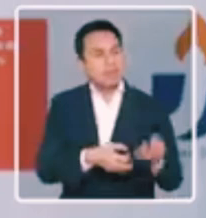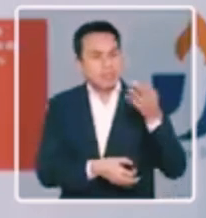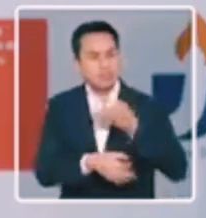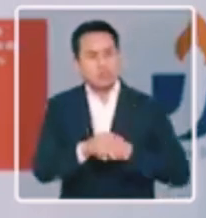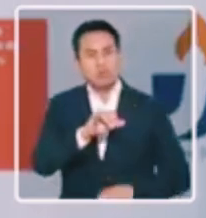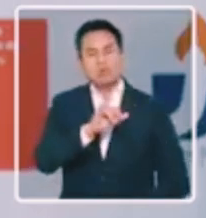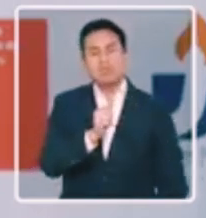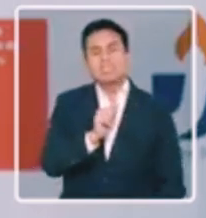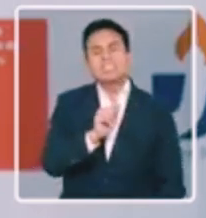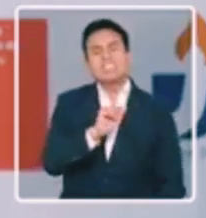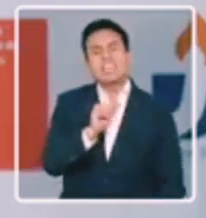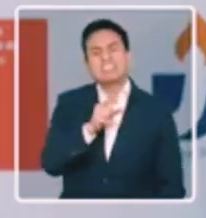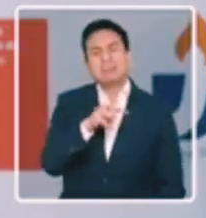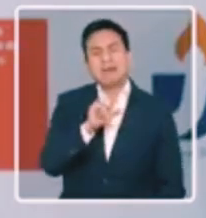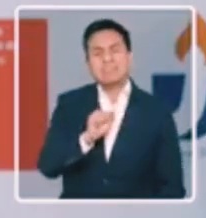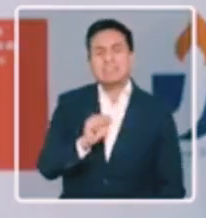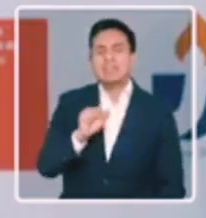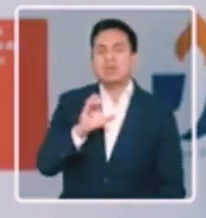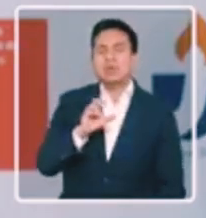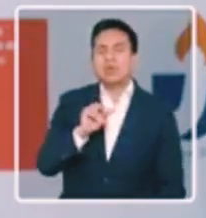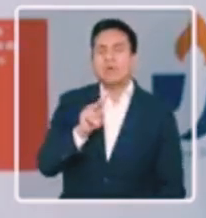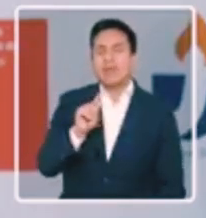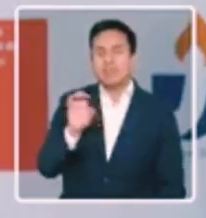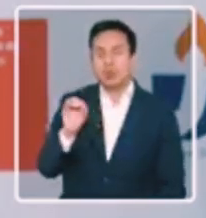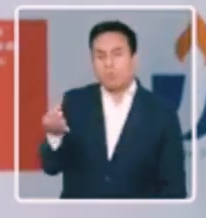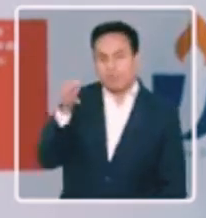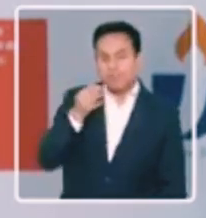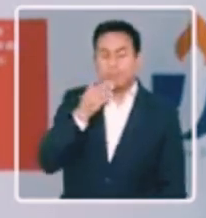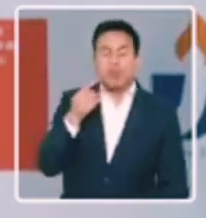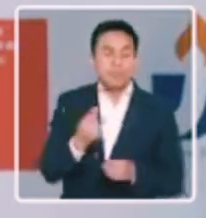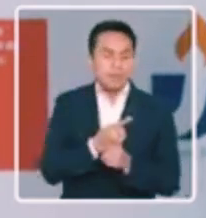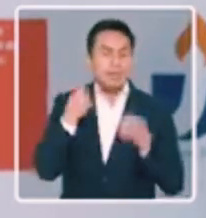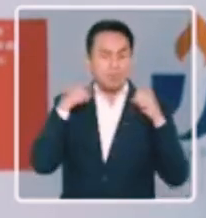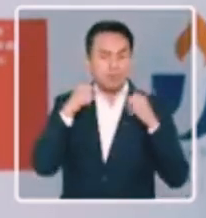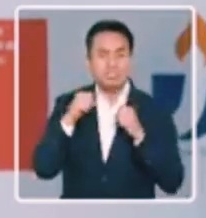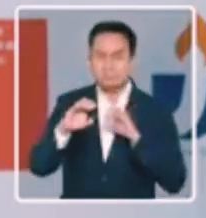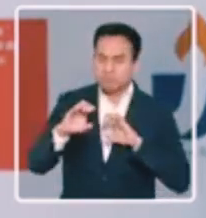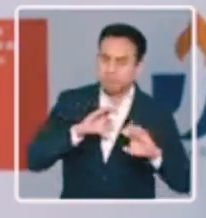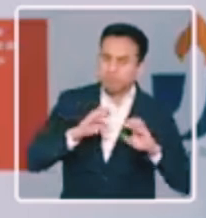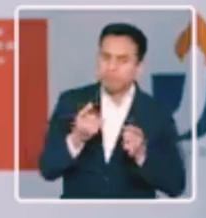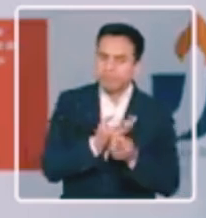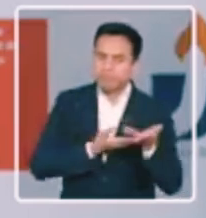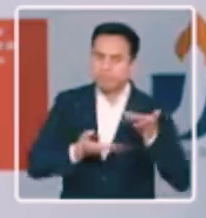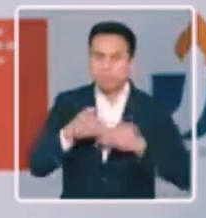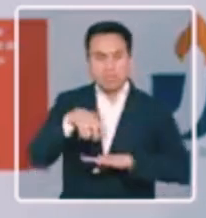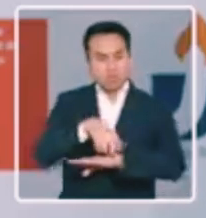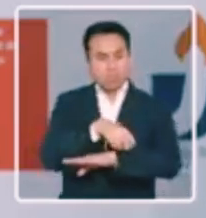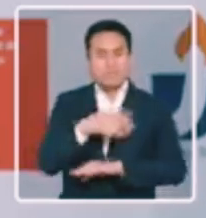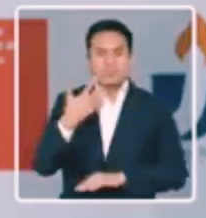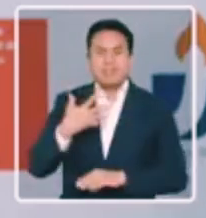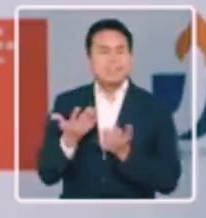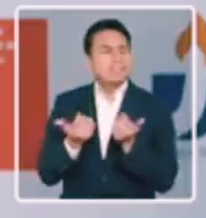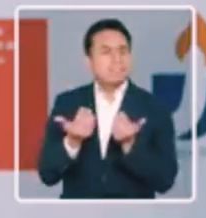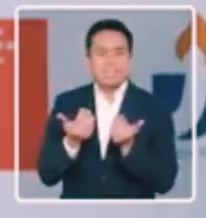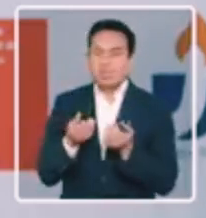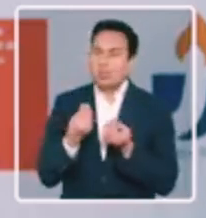yasmani me lo planteó la Fran croveto Lo hemos conversado en su momento con otros deportistas principalmente de regiones de la importancia y la